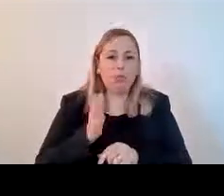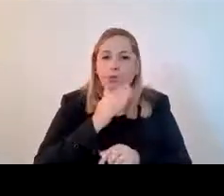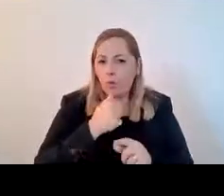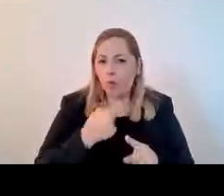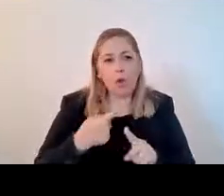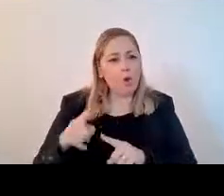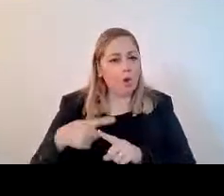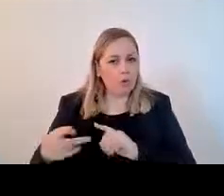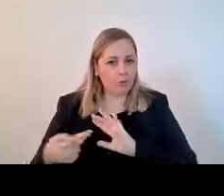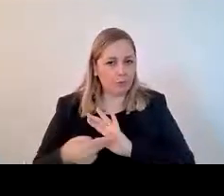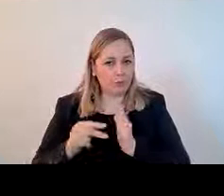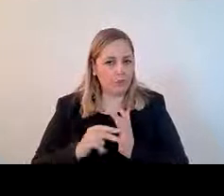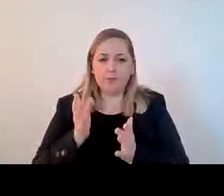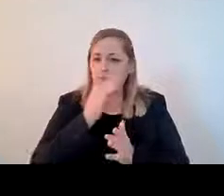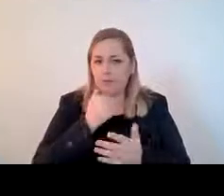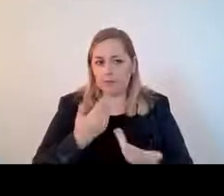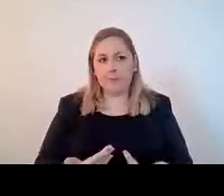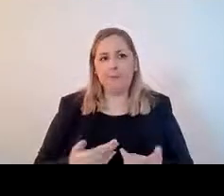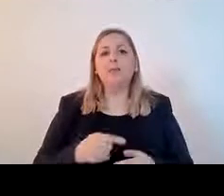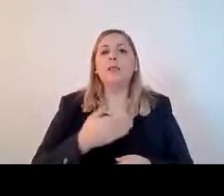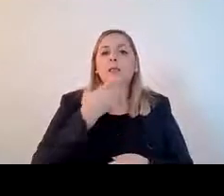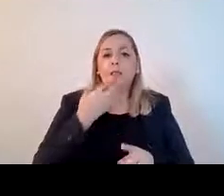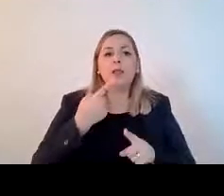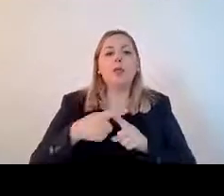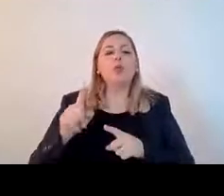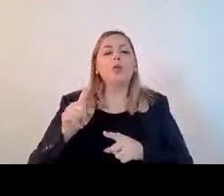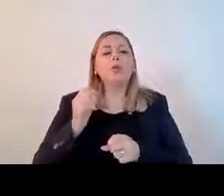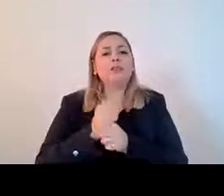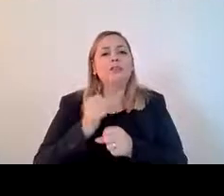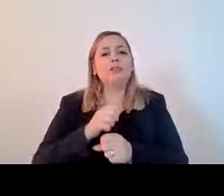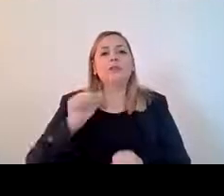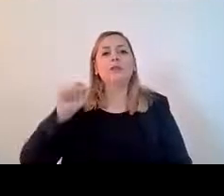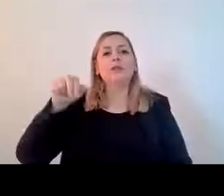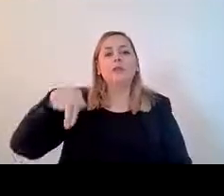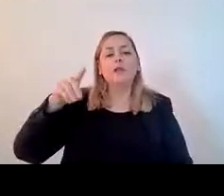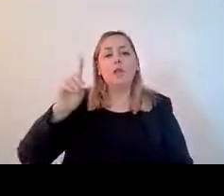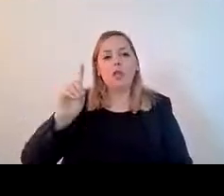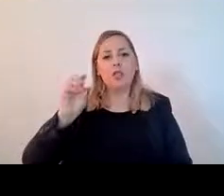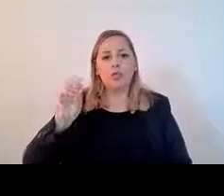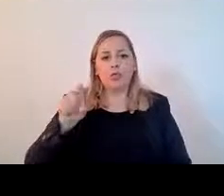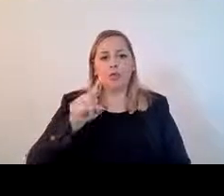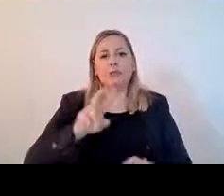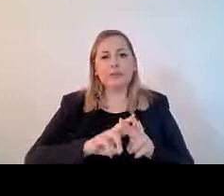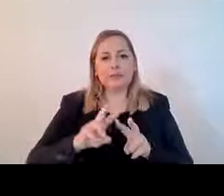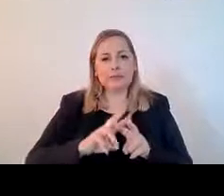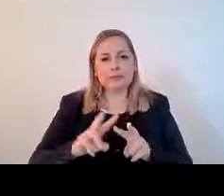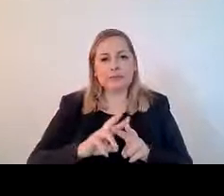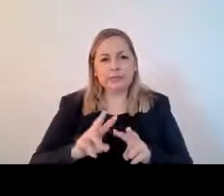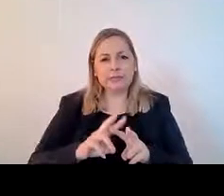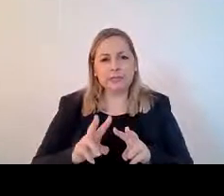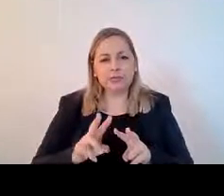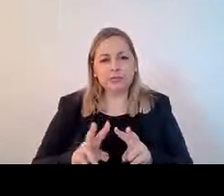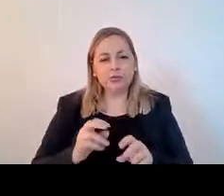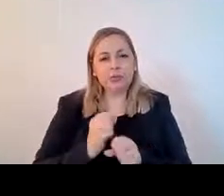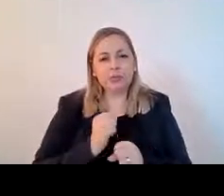otras alteraciones. También tenemos el trabajo de Ando. Aquí se hizo en Japón este trabajo, porque ellos,